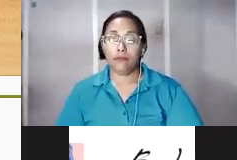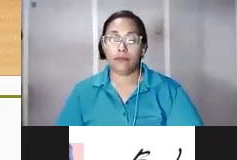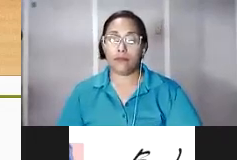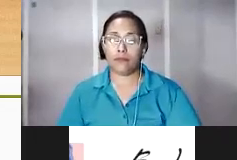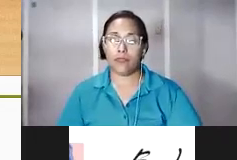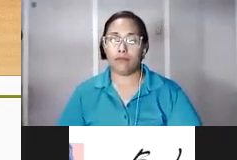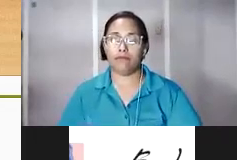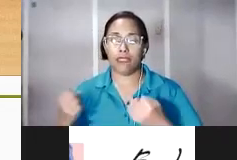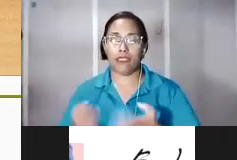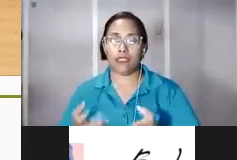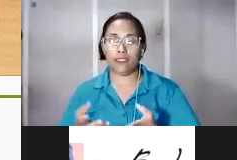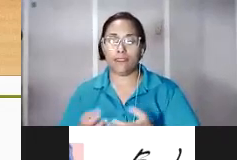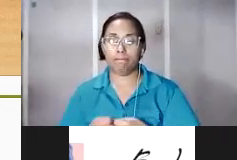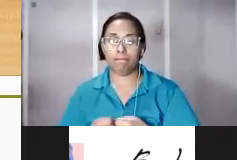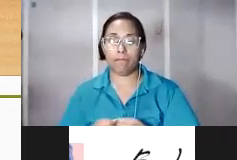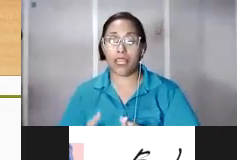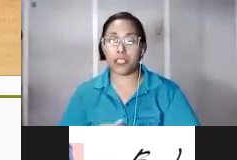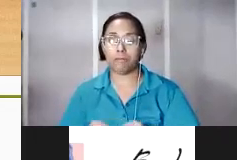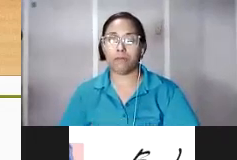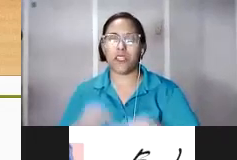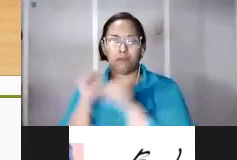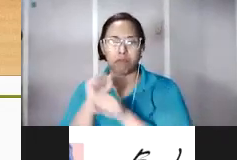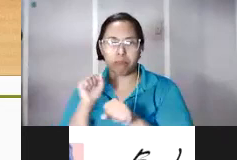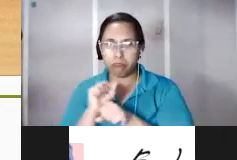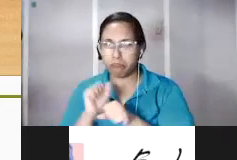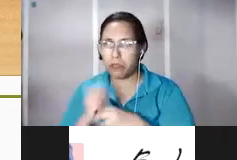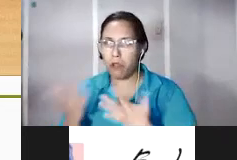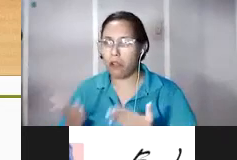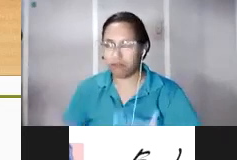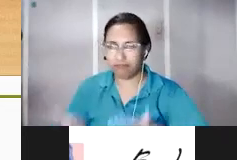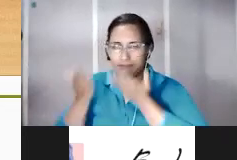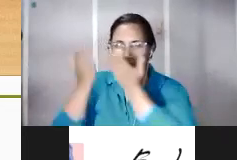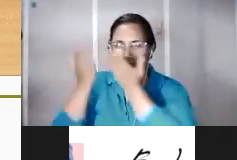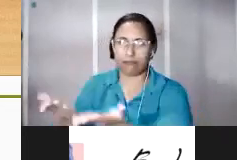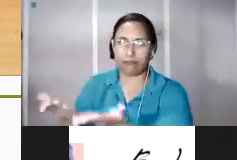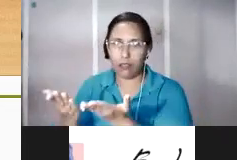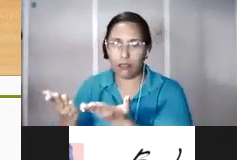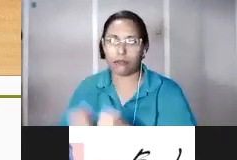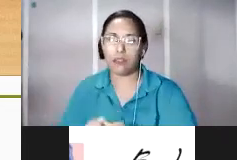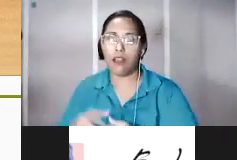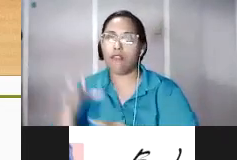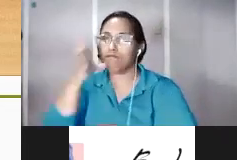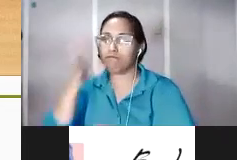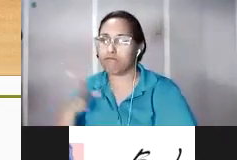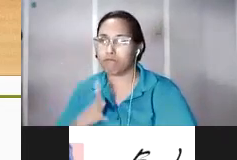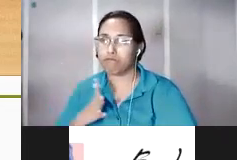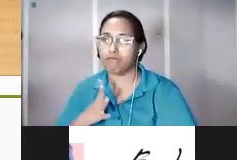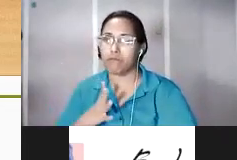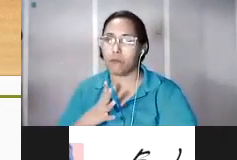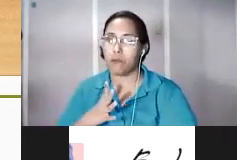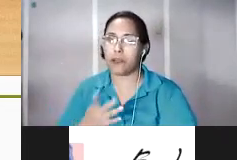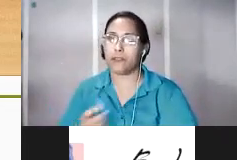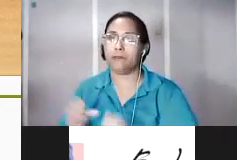Estas obras cívicas y filantrópicas le proporcionaron a esas mujeres de la